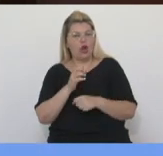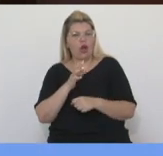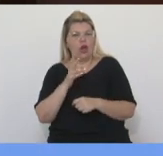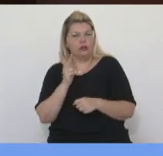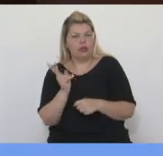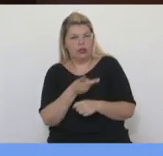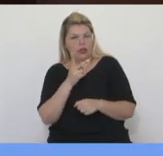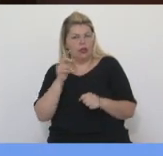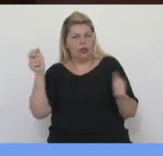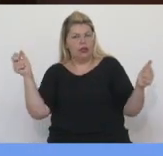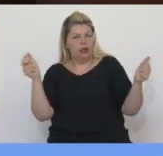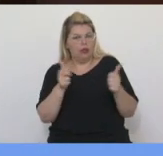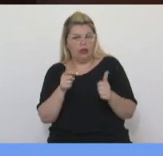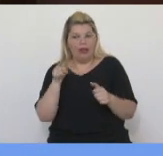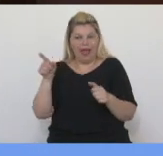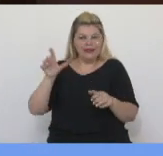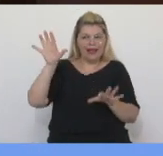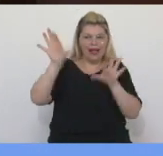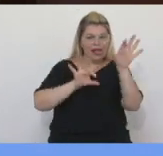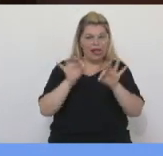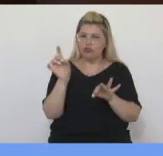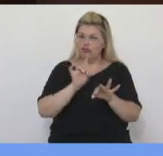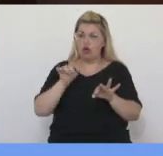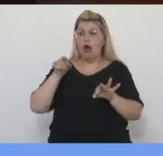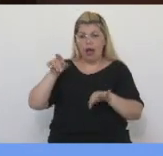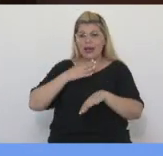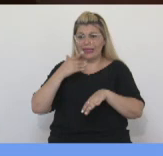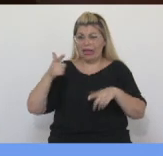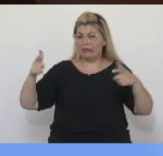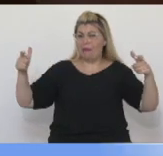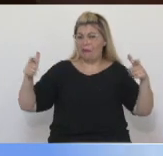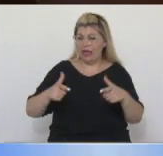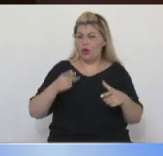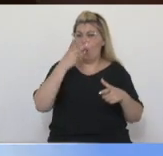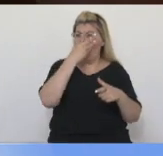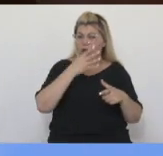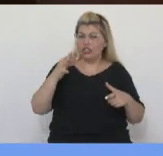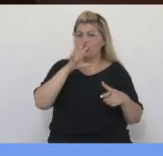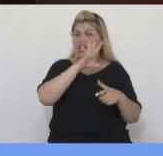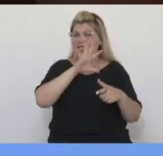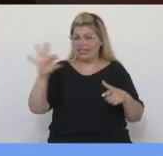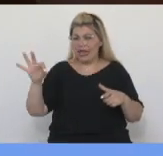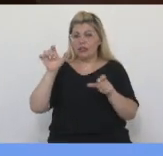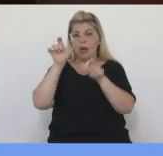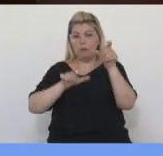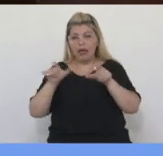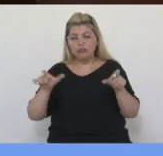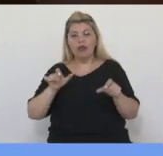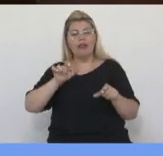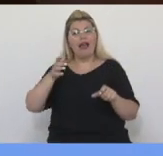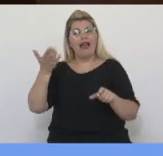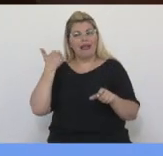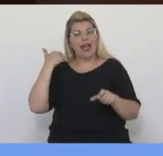reducido ese número en 400 o 500 de personas que no vivían o que no trabajaban o que tenían otros